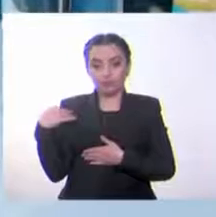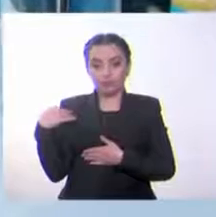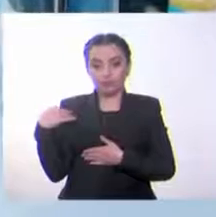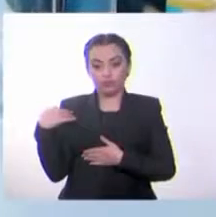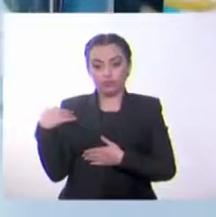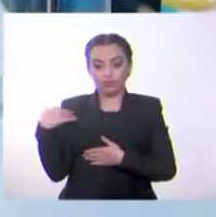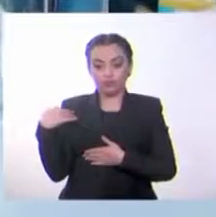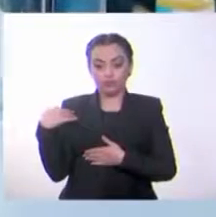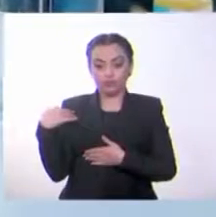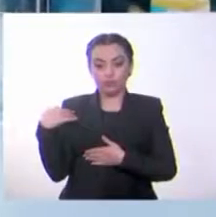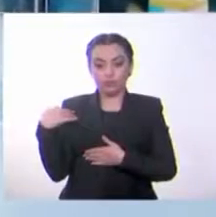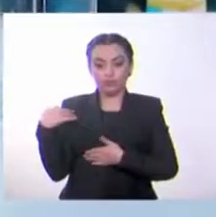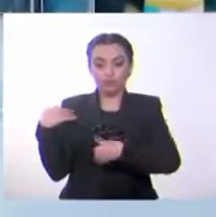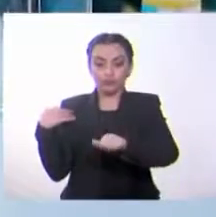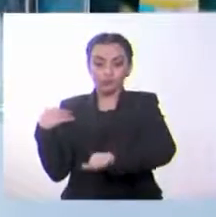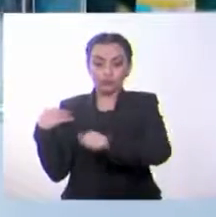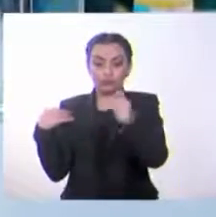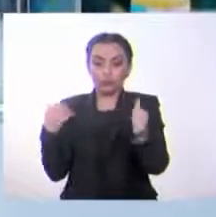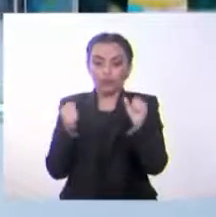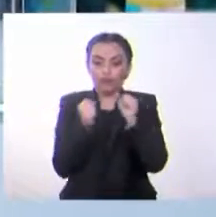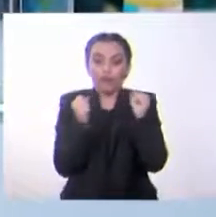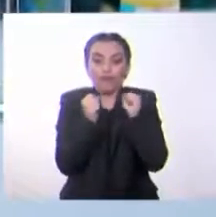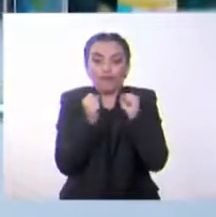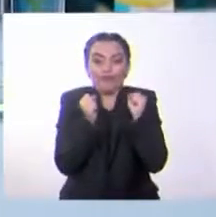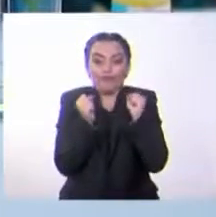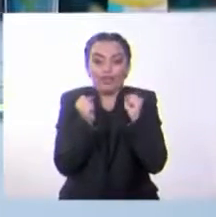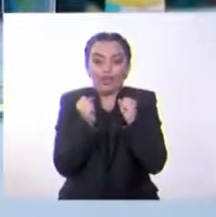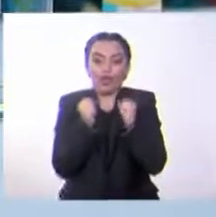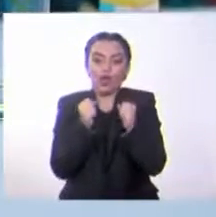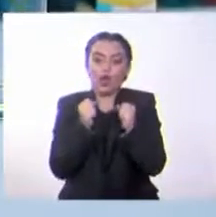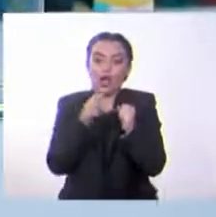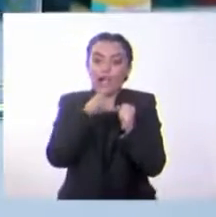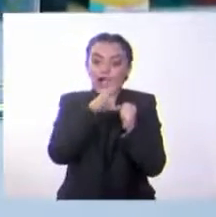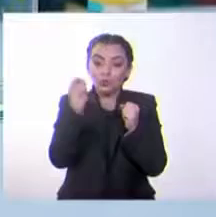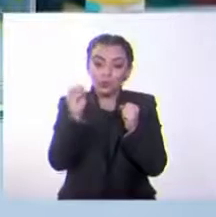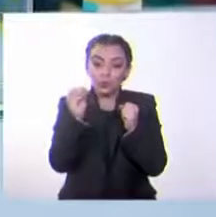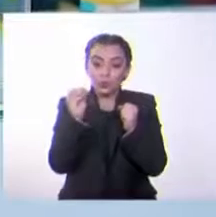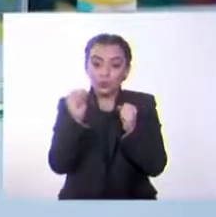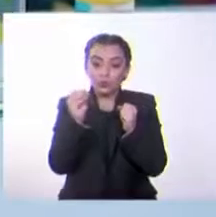Otro par de gotas en el otro vaso.